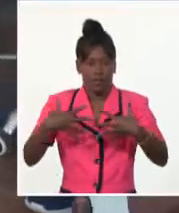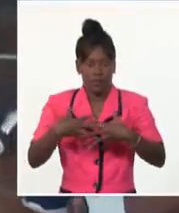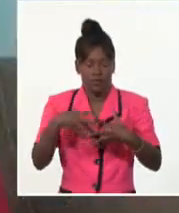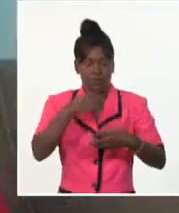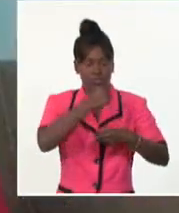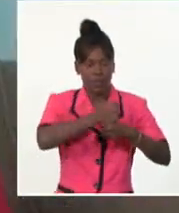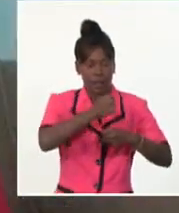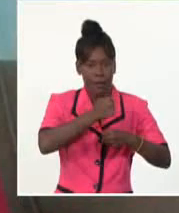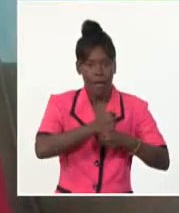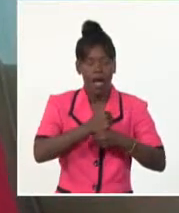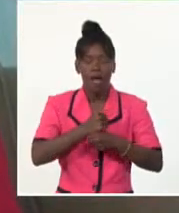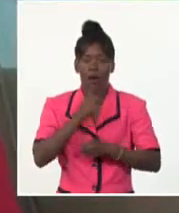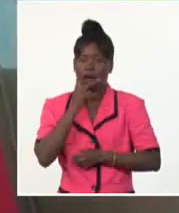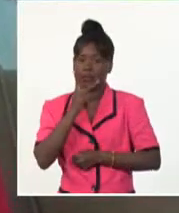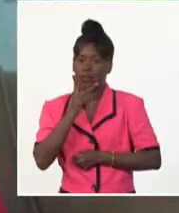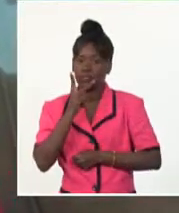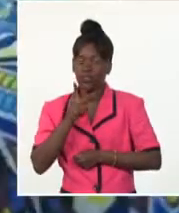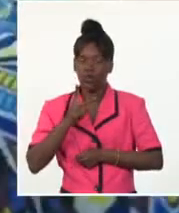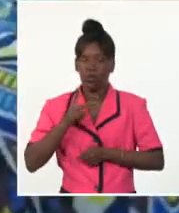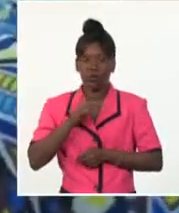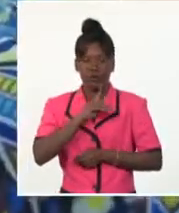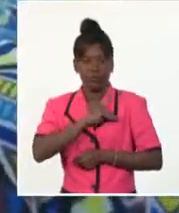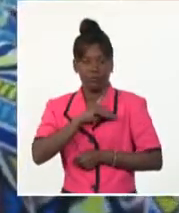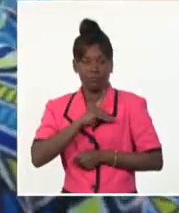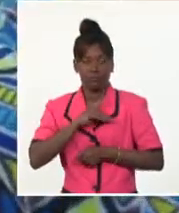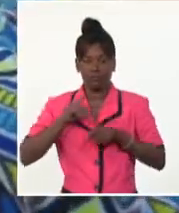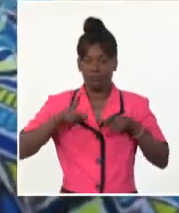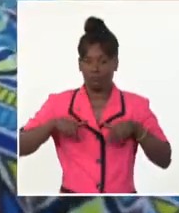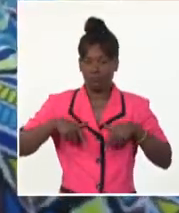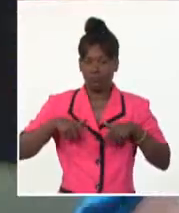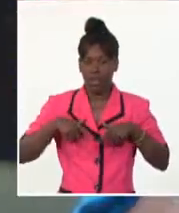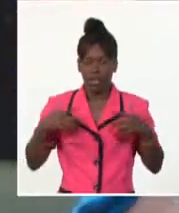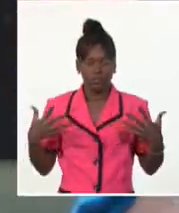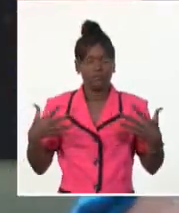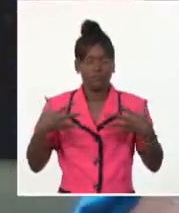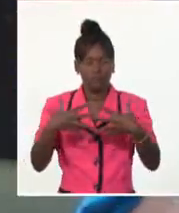el apoyo de todas las personas que conviven y viven a mi lado. Yo pienso que la